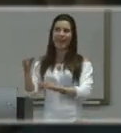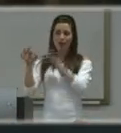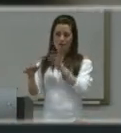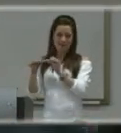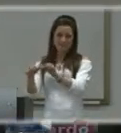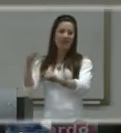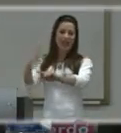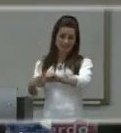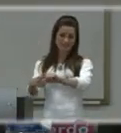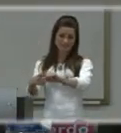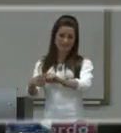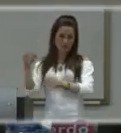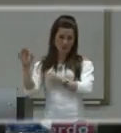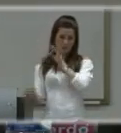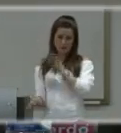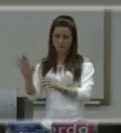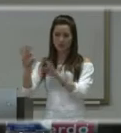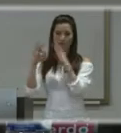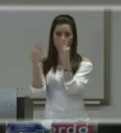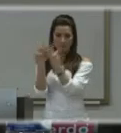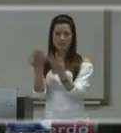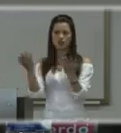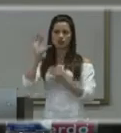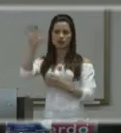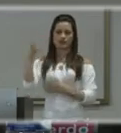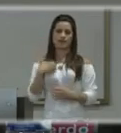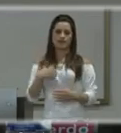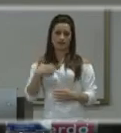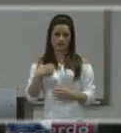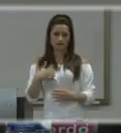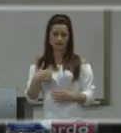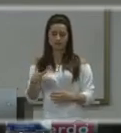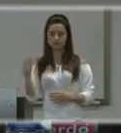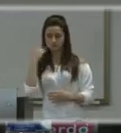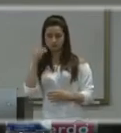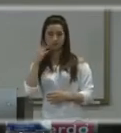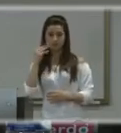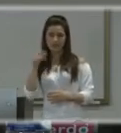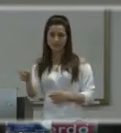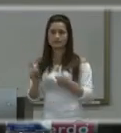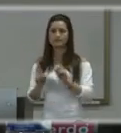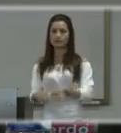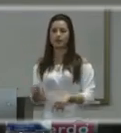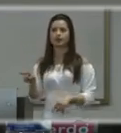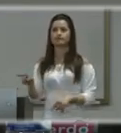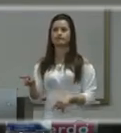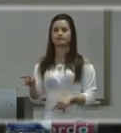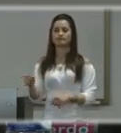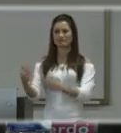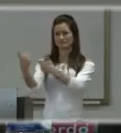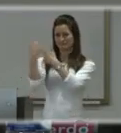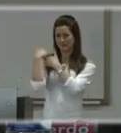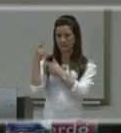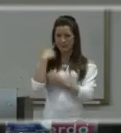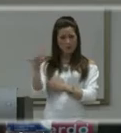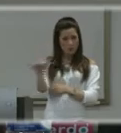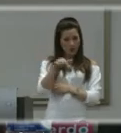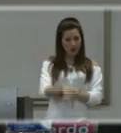fue jueza de familia en Argentina y también fue, digamos, tuvo un cargo similar a lo que es